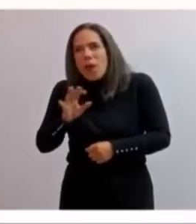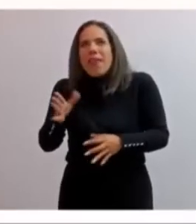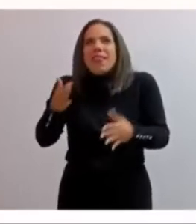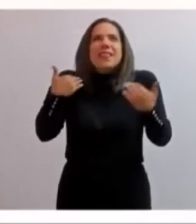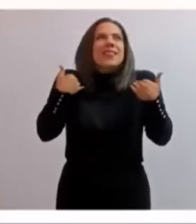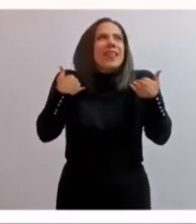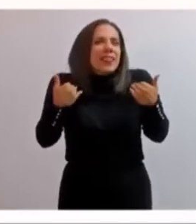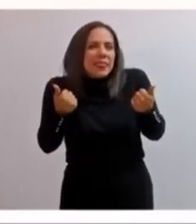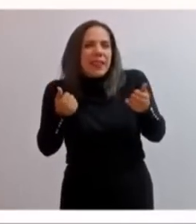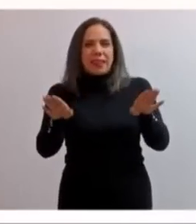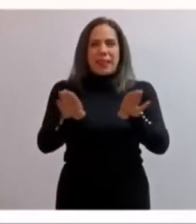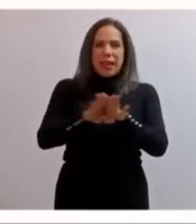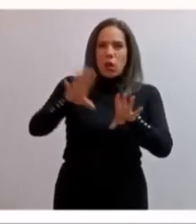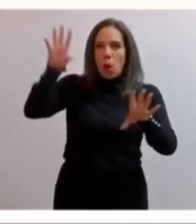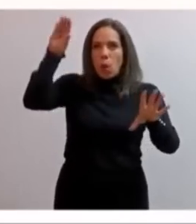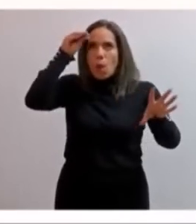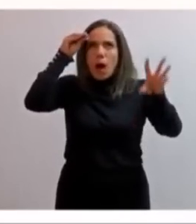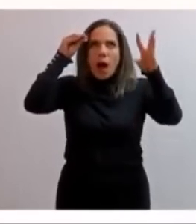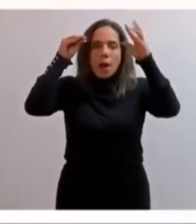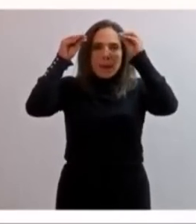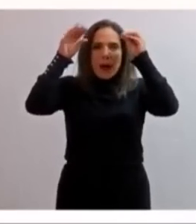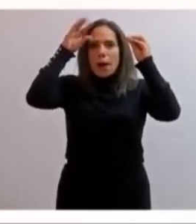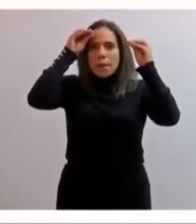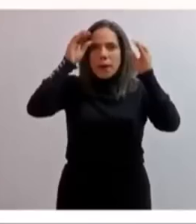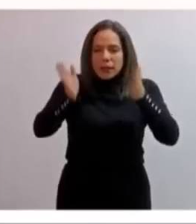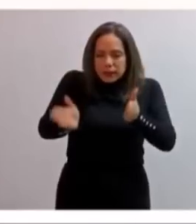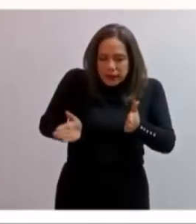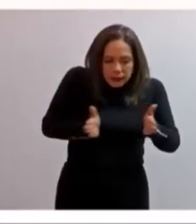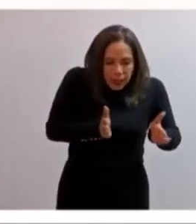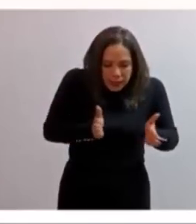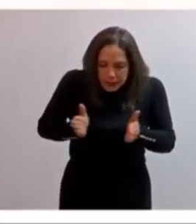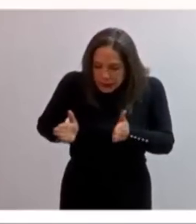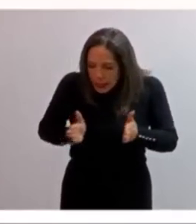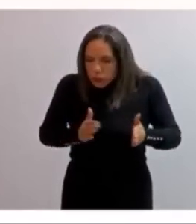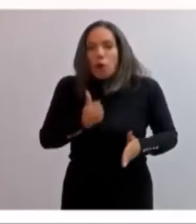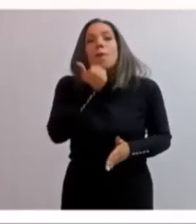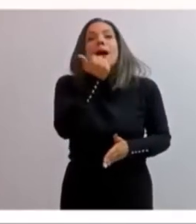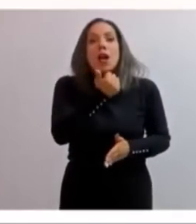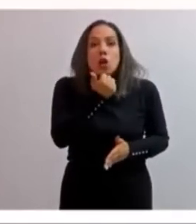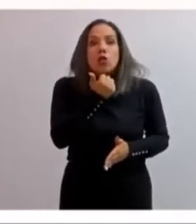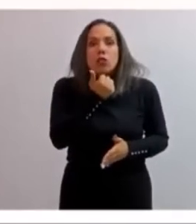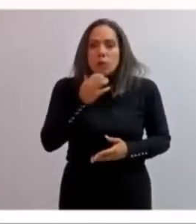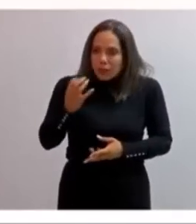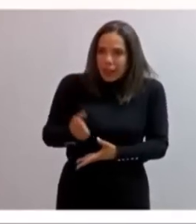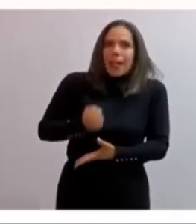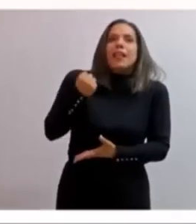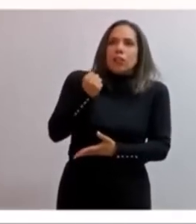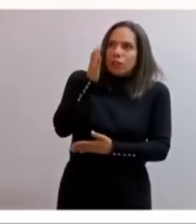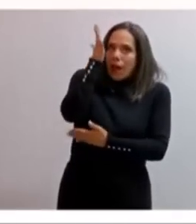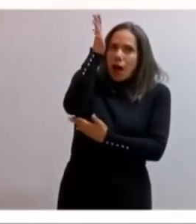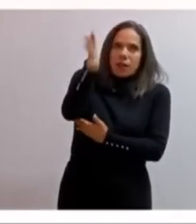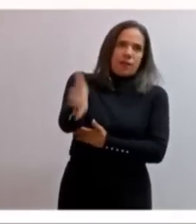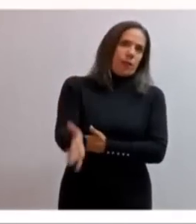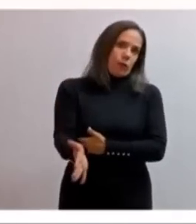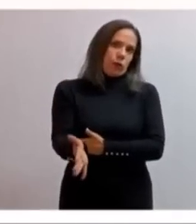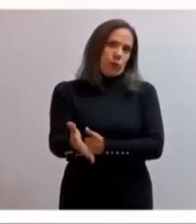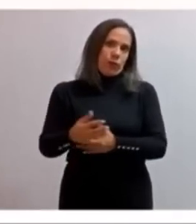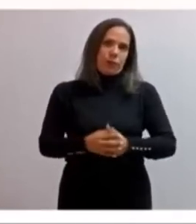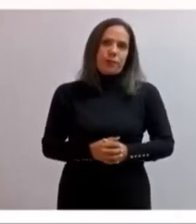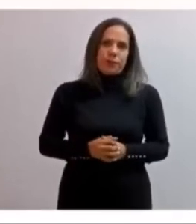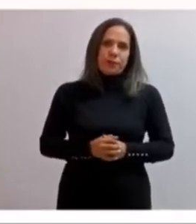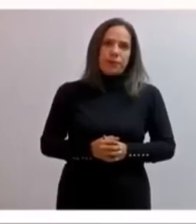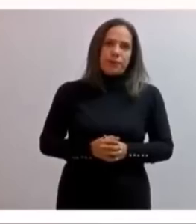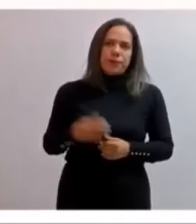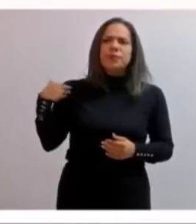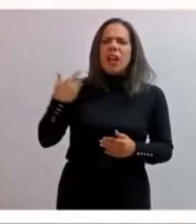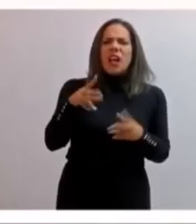de aprendizaje que desarrollan los estudiantes sean cada vez más potenciados. Había hablado